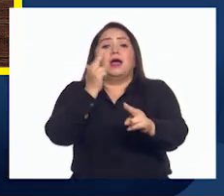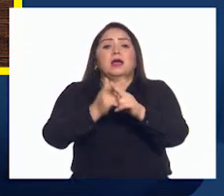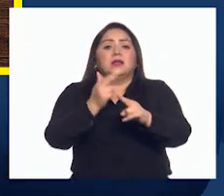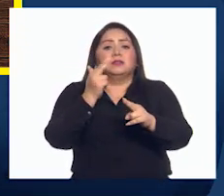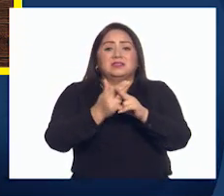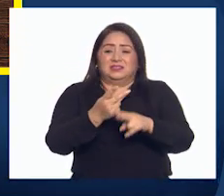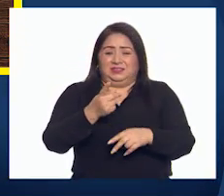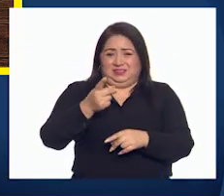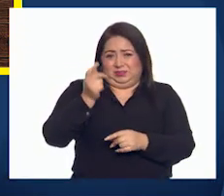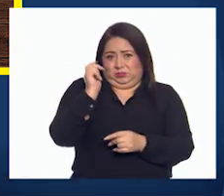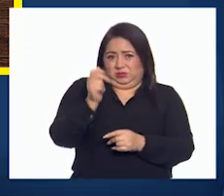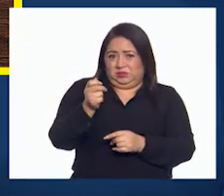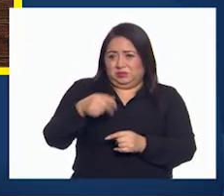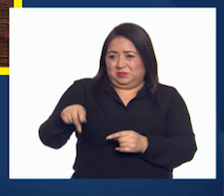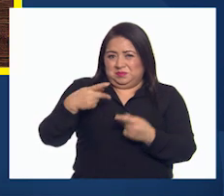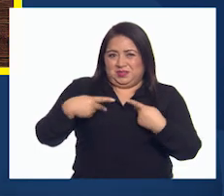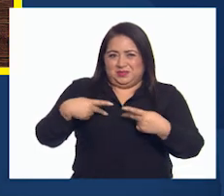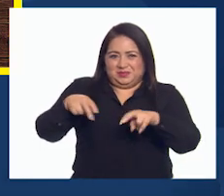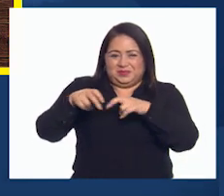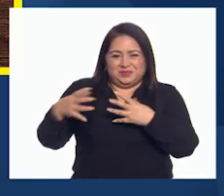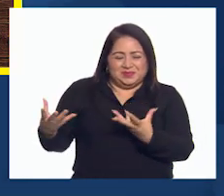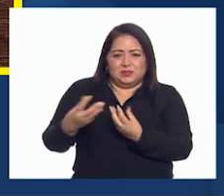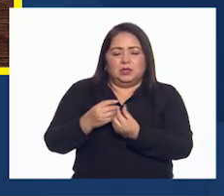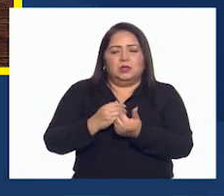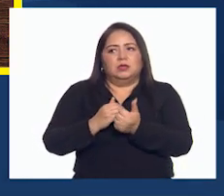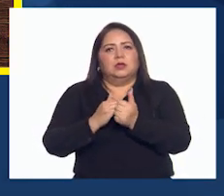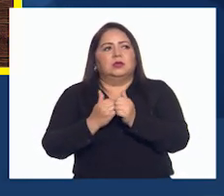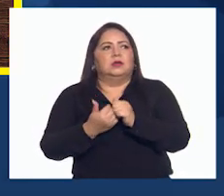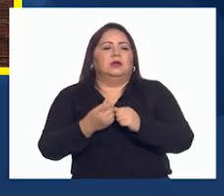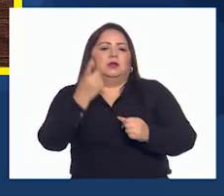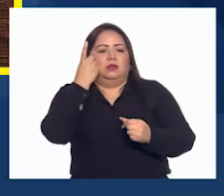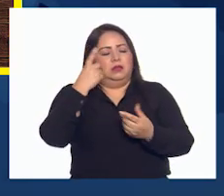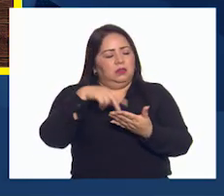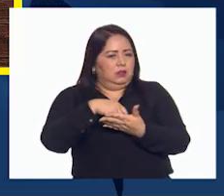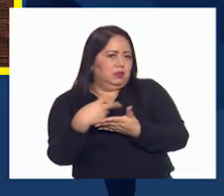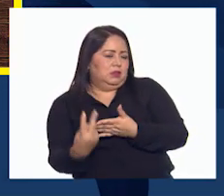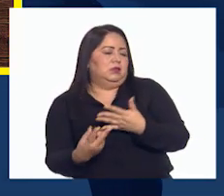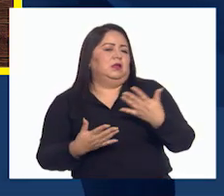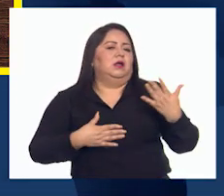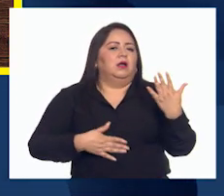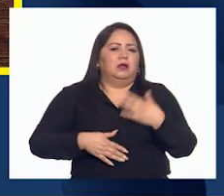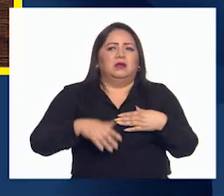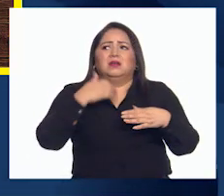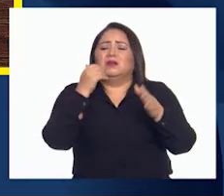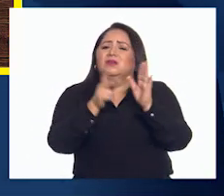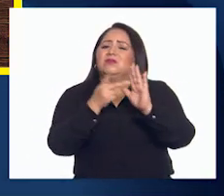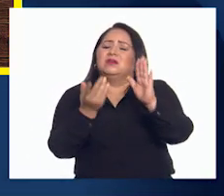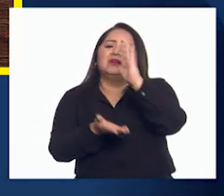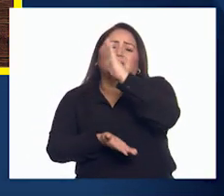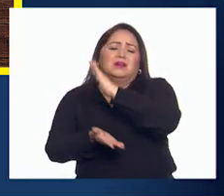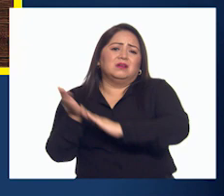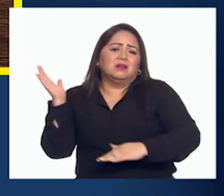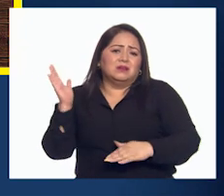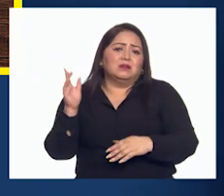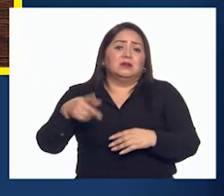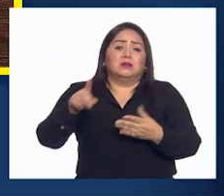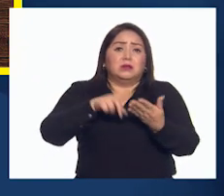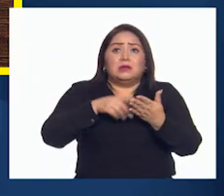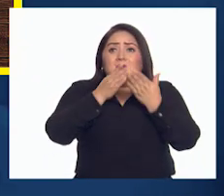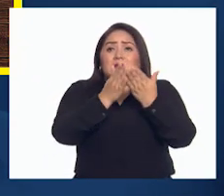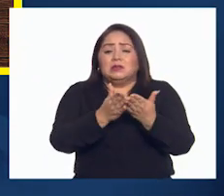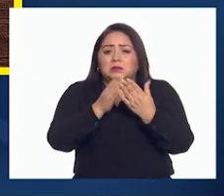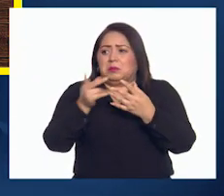ya los que con él iban comenzaron a desmayar y quisieran dar la vuelta. Y temiendo de su